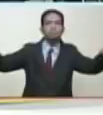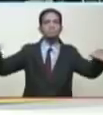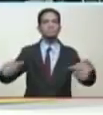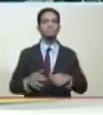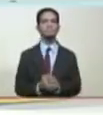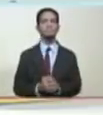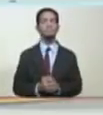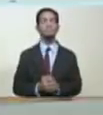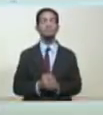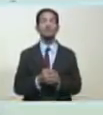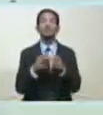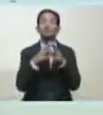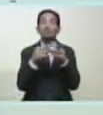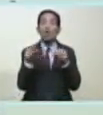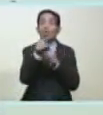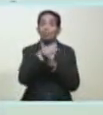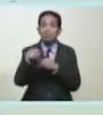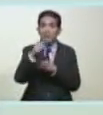Todo el mundo puede revisar.